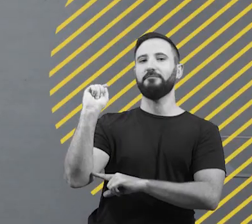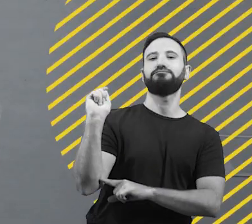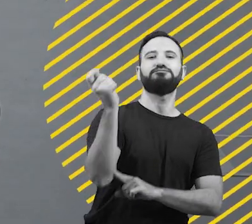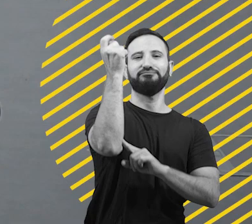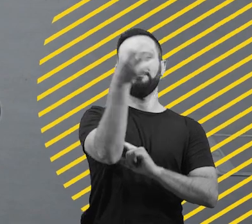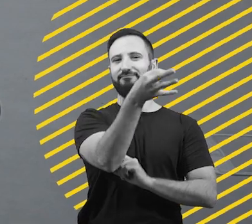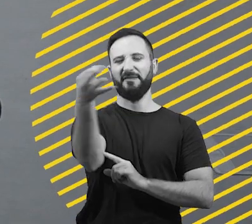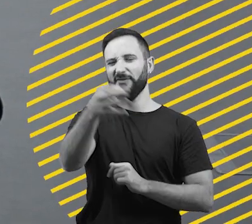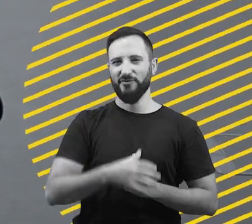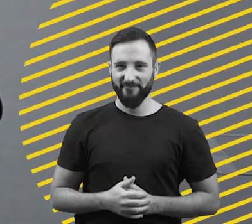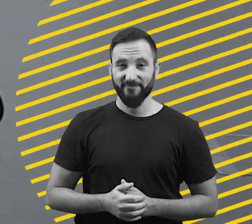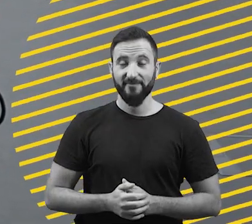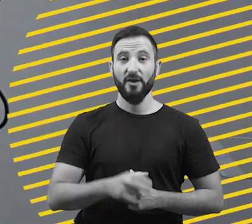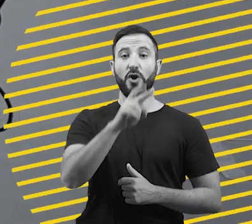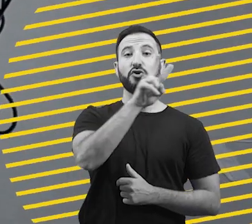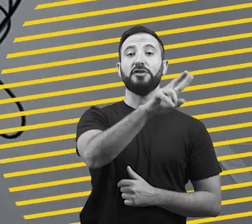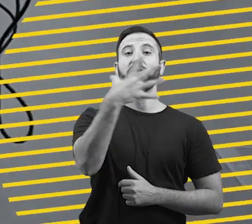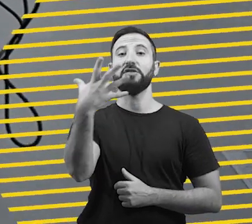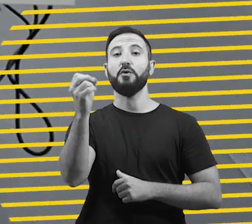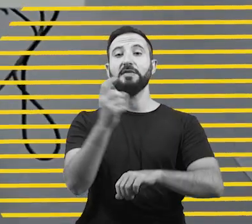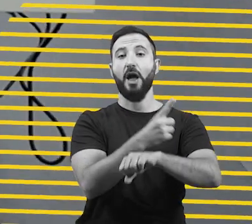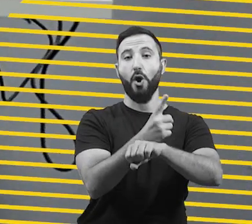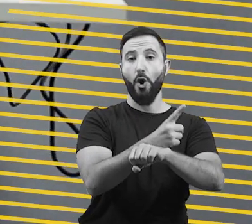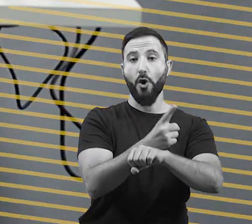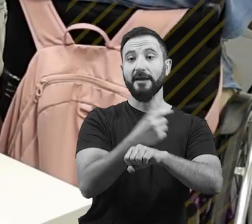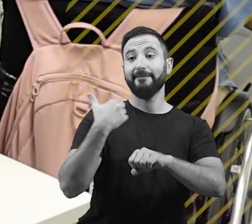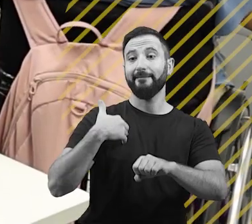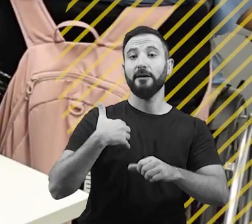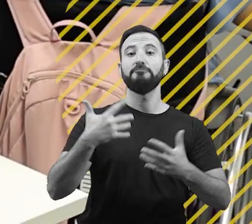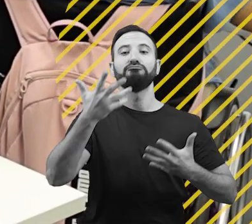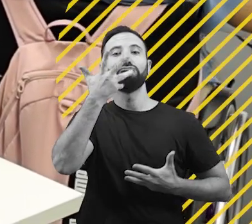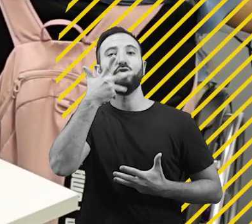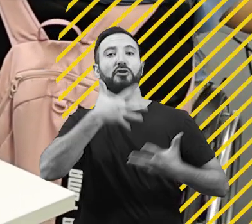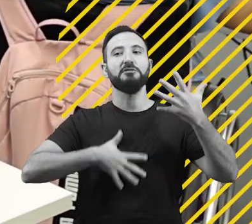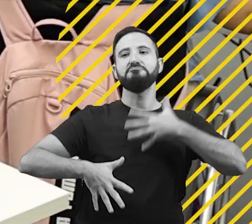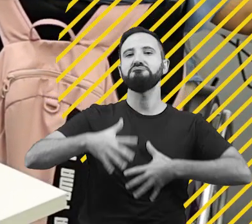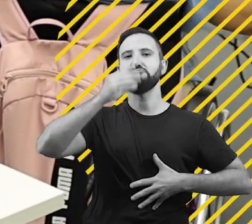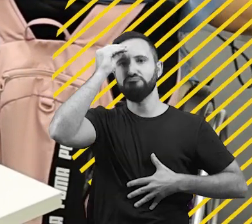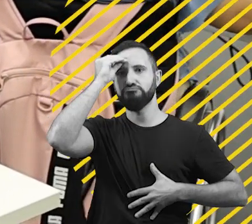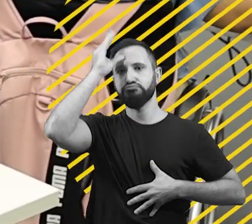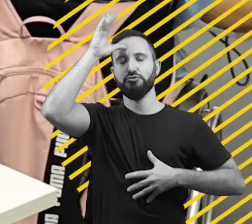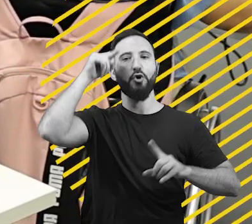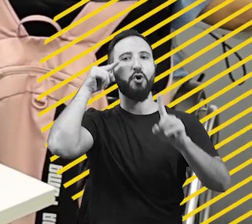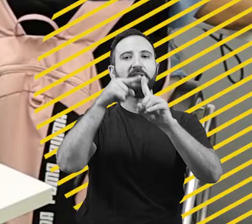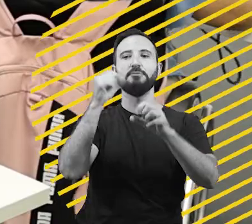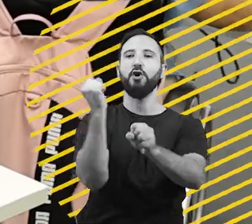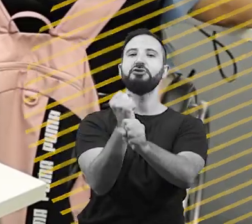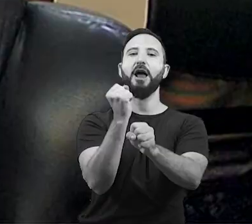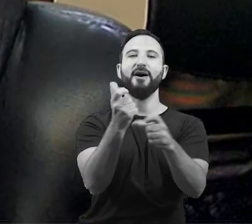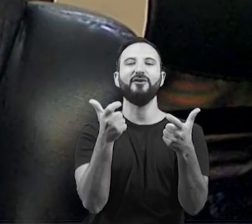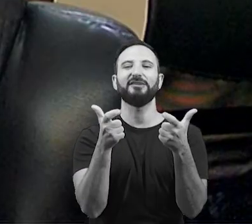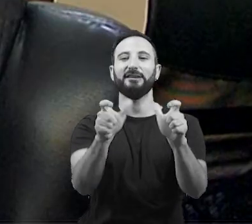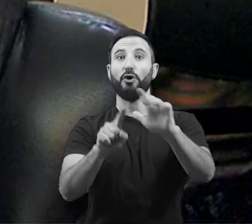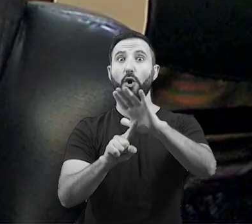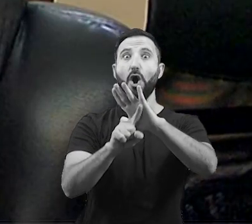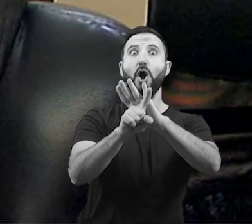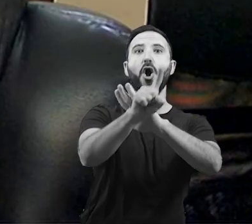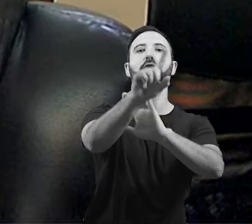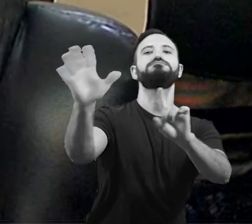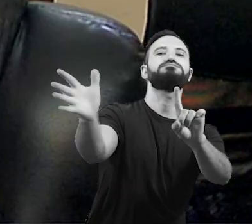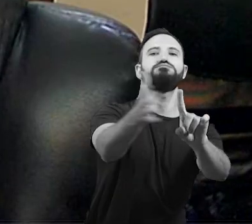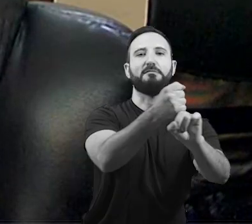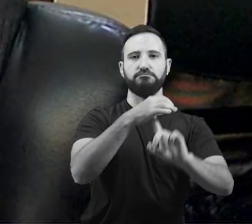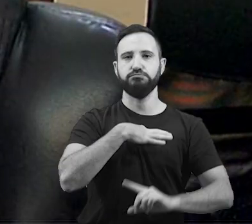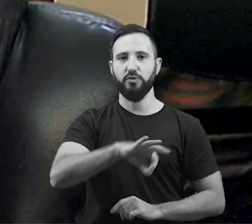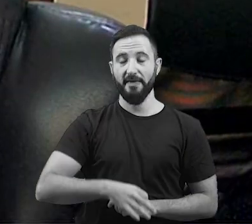Tras 250 horas han adquirido los conocimientos necesarios para encontrar trabajo dentro de un sector en pleno auge. Los alumnos han